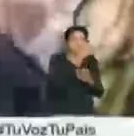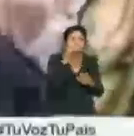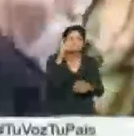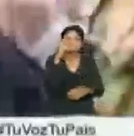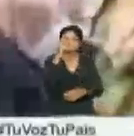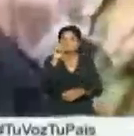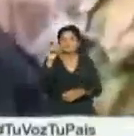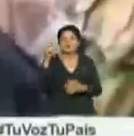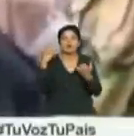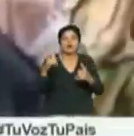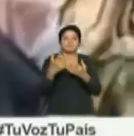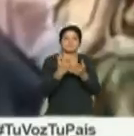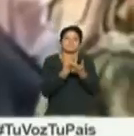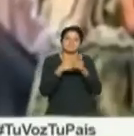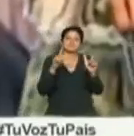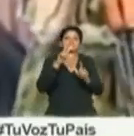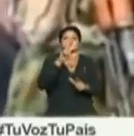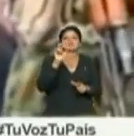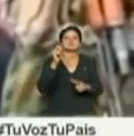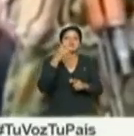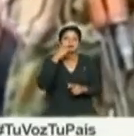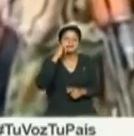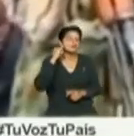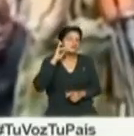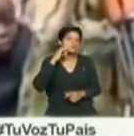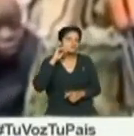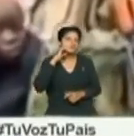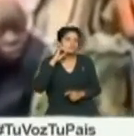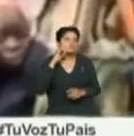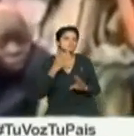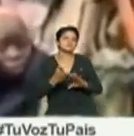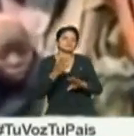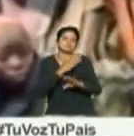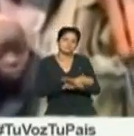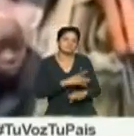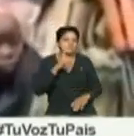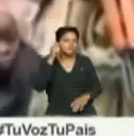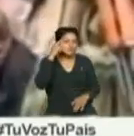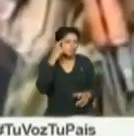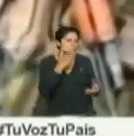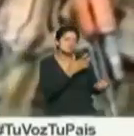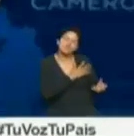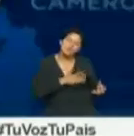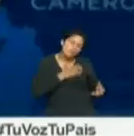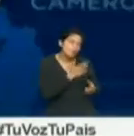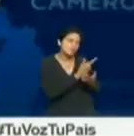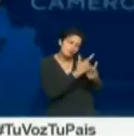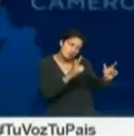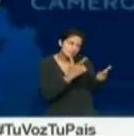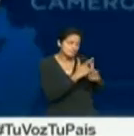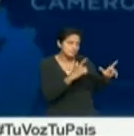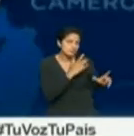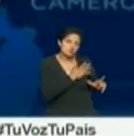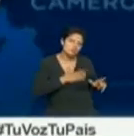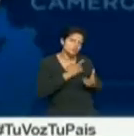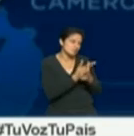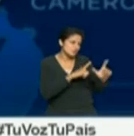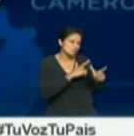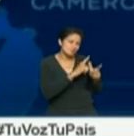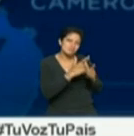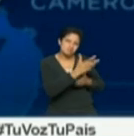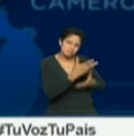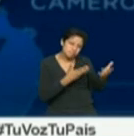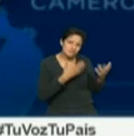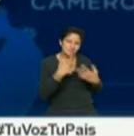gobierno aseguran que la liberación fue el resultado de las negociaciones con el grupo terrorista auspiciadas por el gobierno suizo y la Cruz Roja